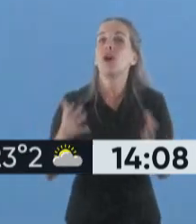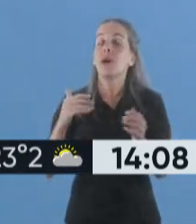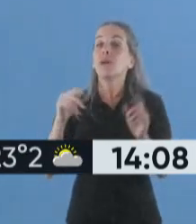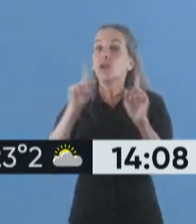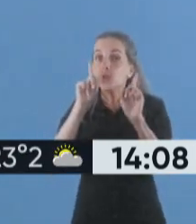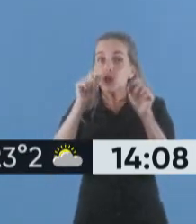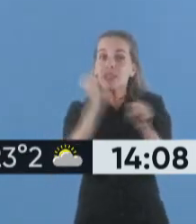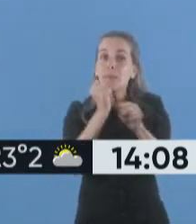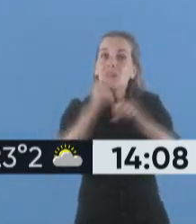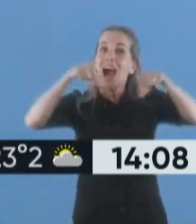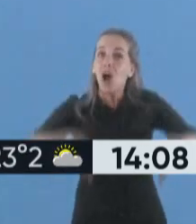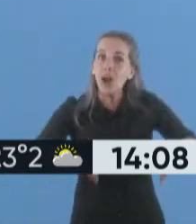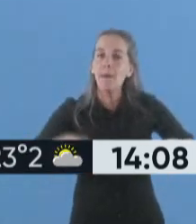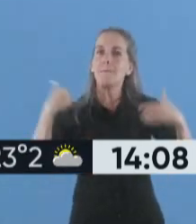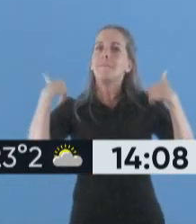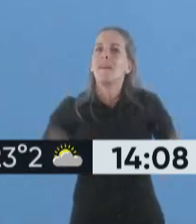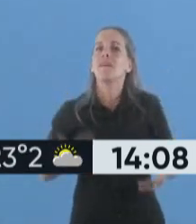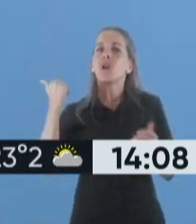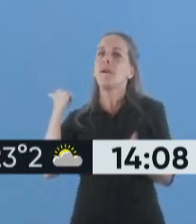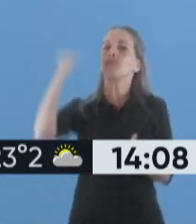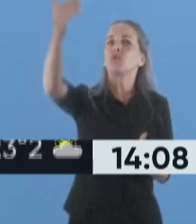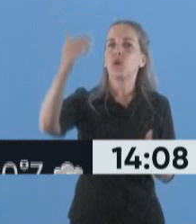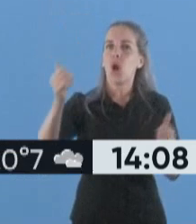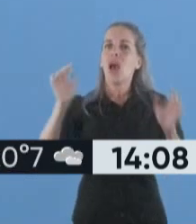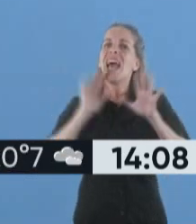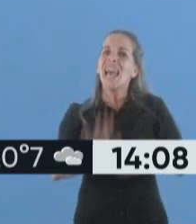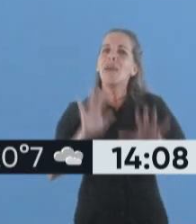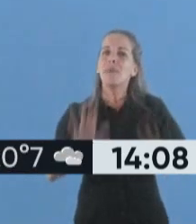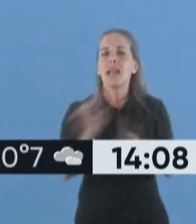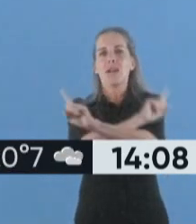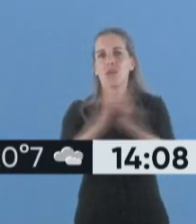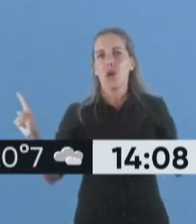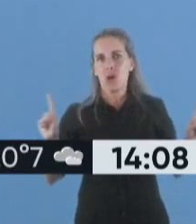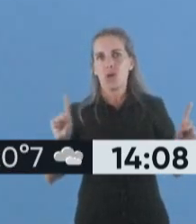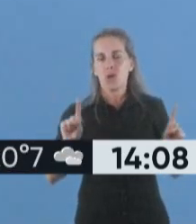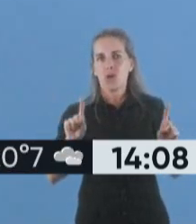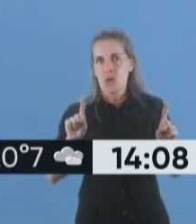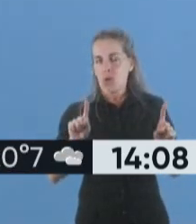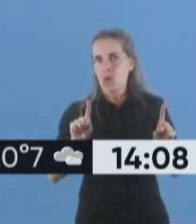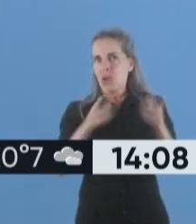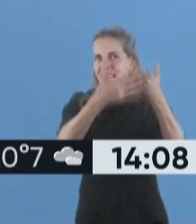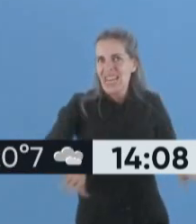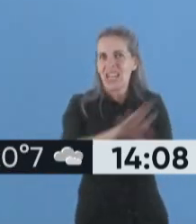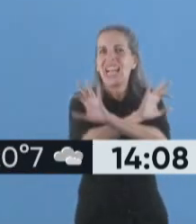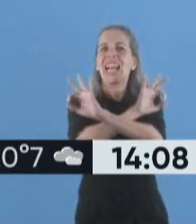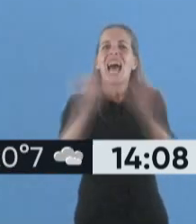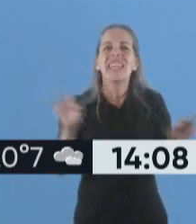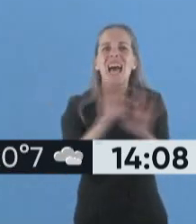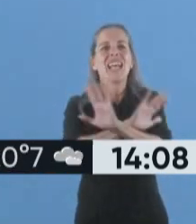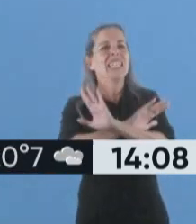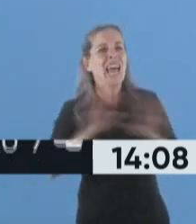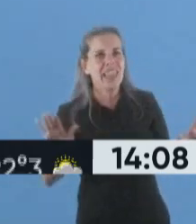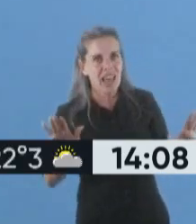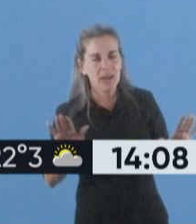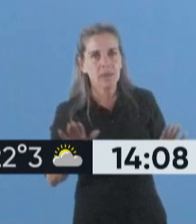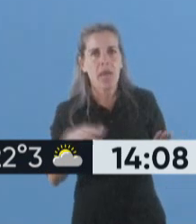hoy. Y no podemos esperar. Y nada puede detenernos. Nada ni nadie puede